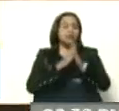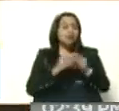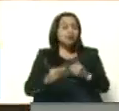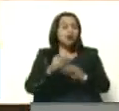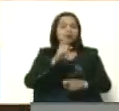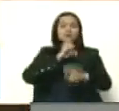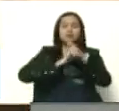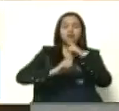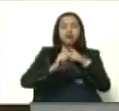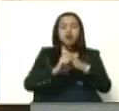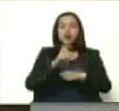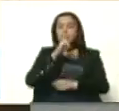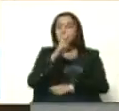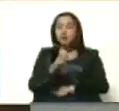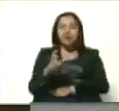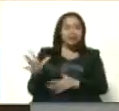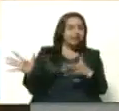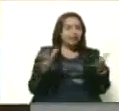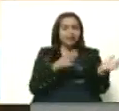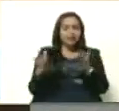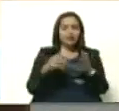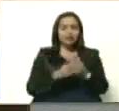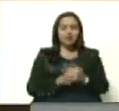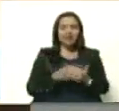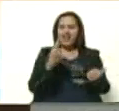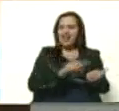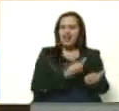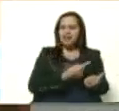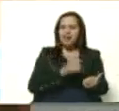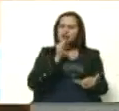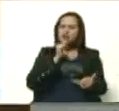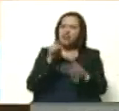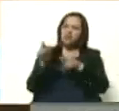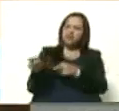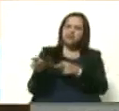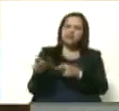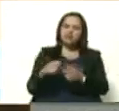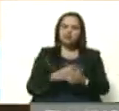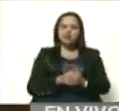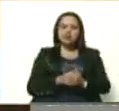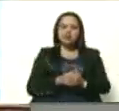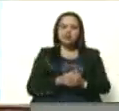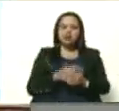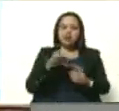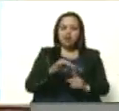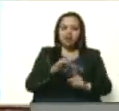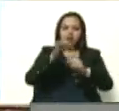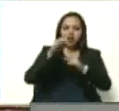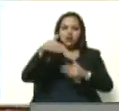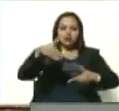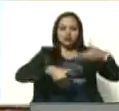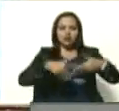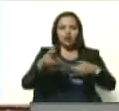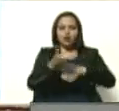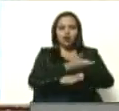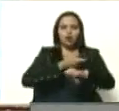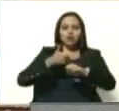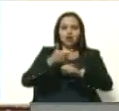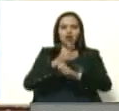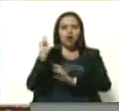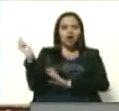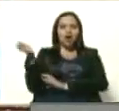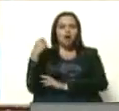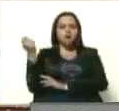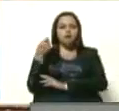terribles tormentas. El hermano de mi hermano, el recientemente electo gobernador del estado